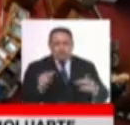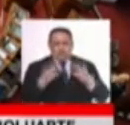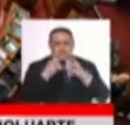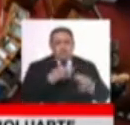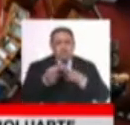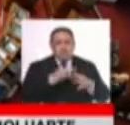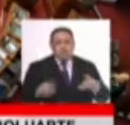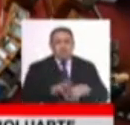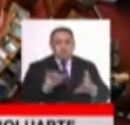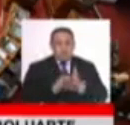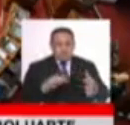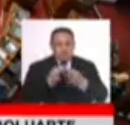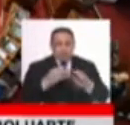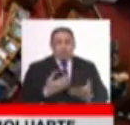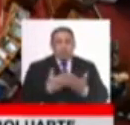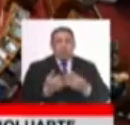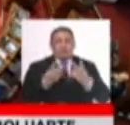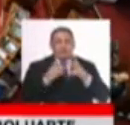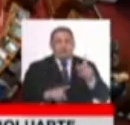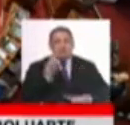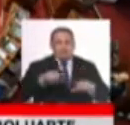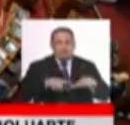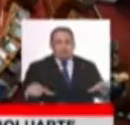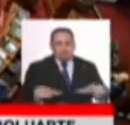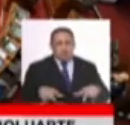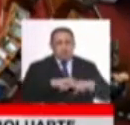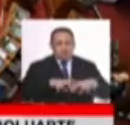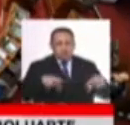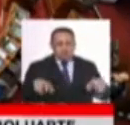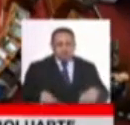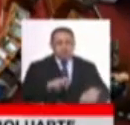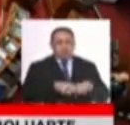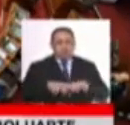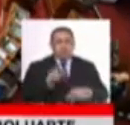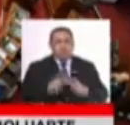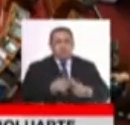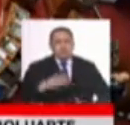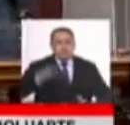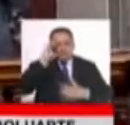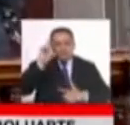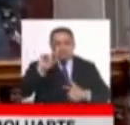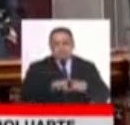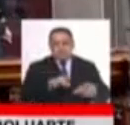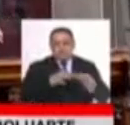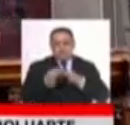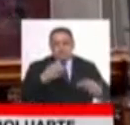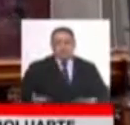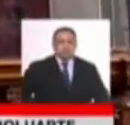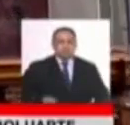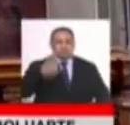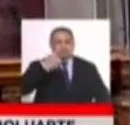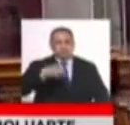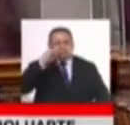parecidos, digo, porque no eran similares, pero de personas que asumían la presidencia sin haber sido elegidas para tal cargo, tuvimos